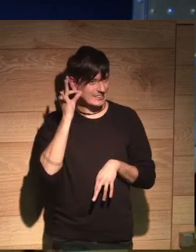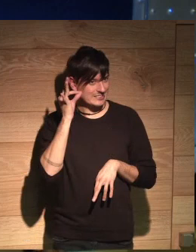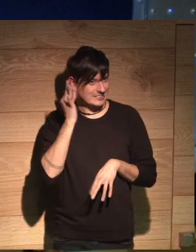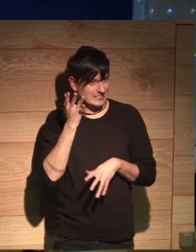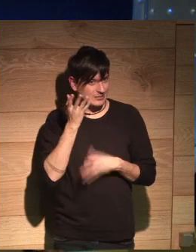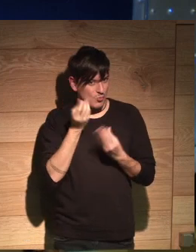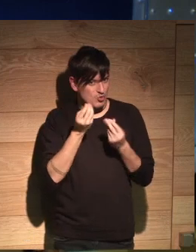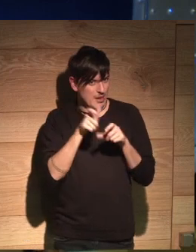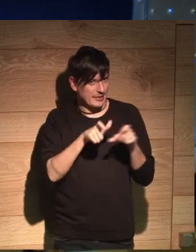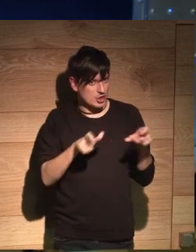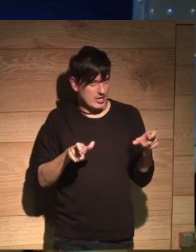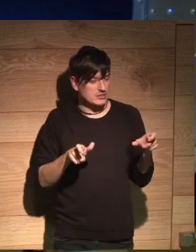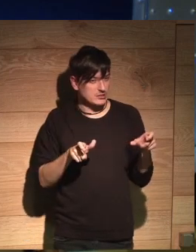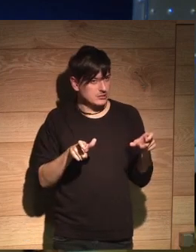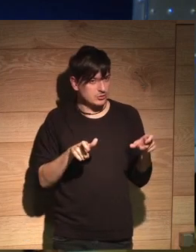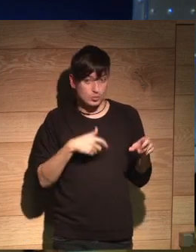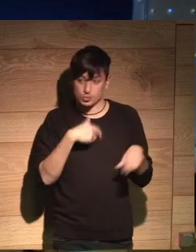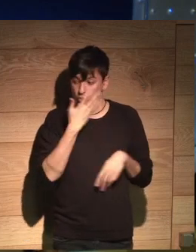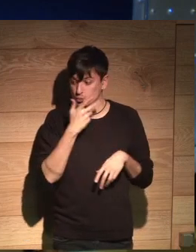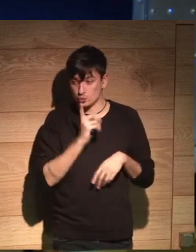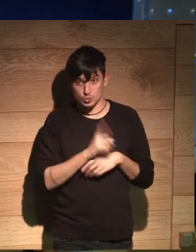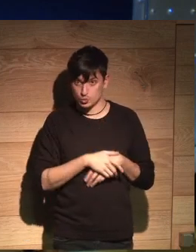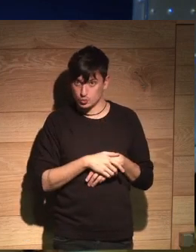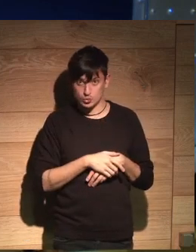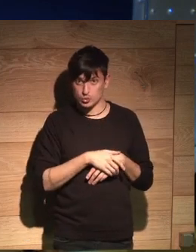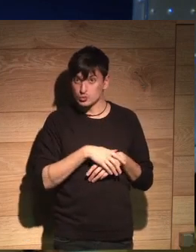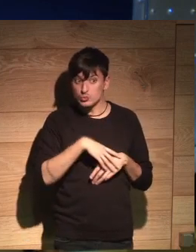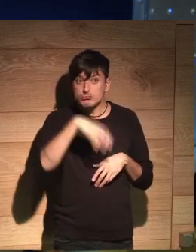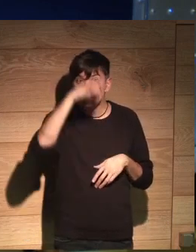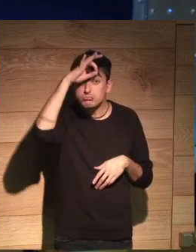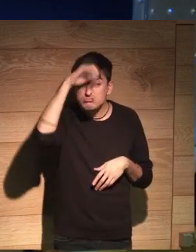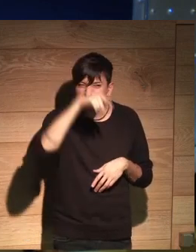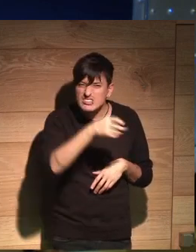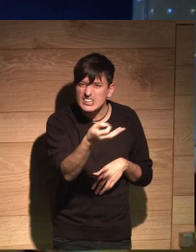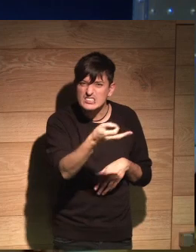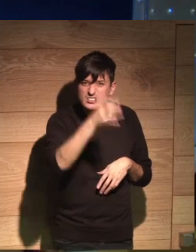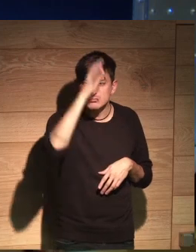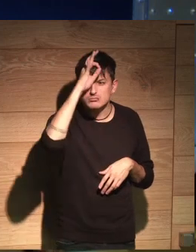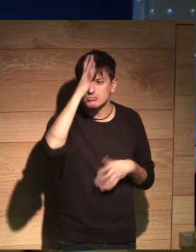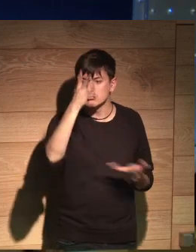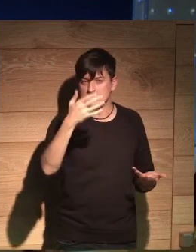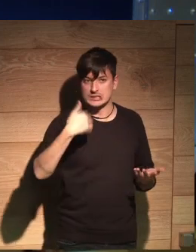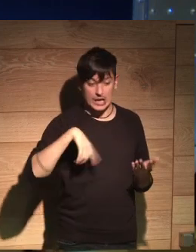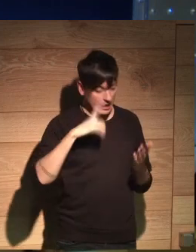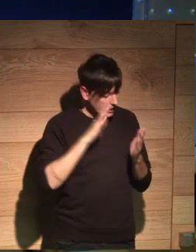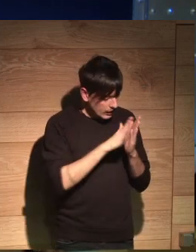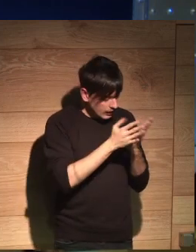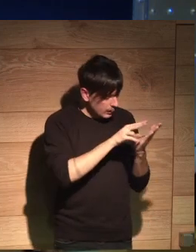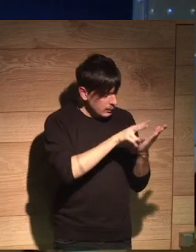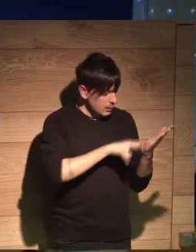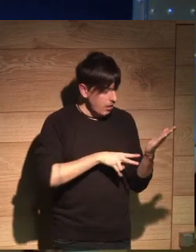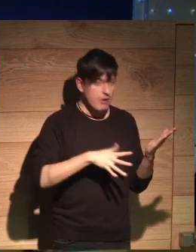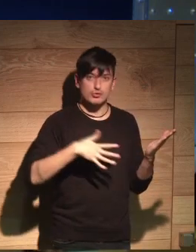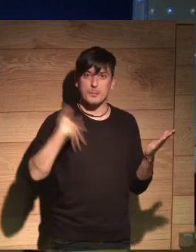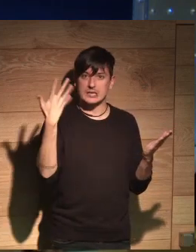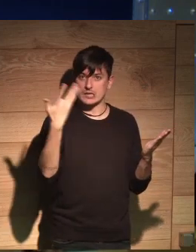Muchísima gente no llegó a conocerla y no la conoce y no sabe de qué se le habla. Y ya verán cuando lean el libro las sorpresas que se